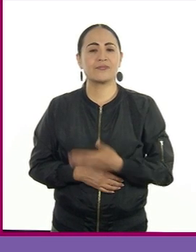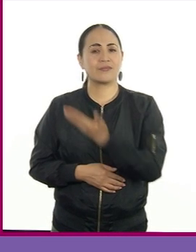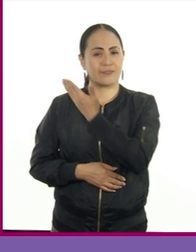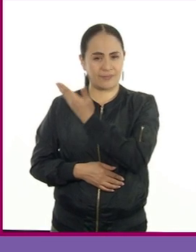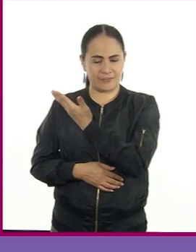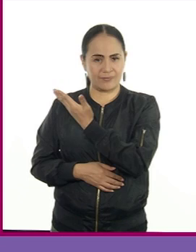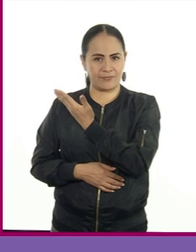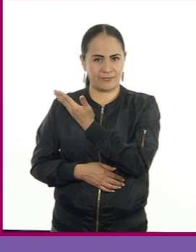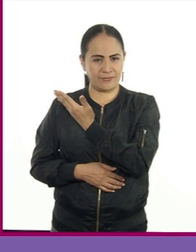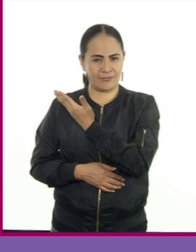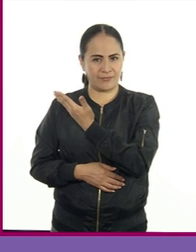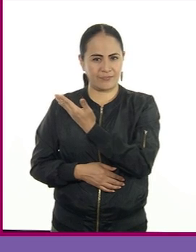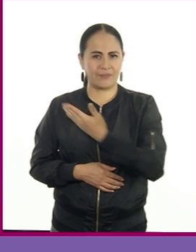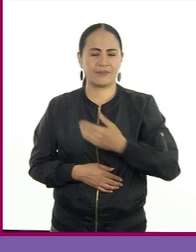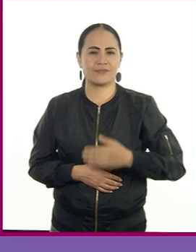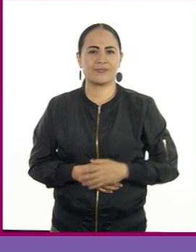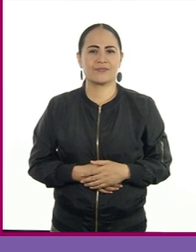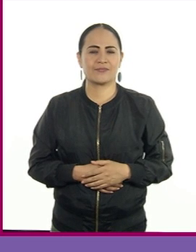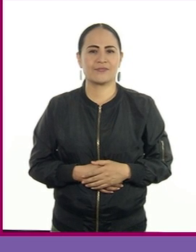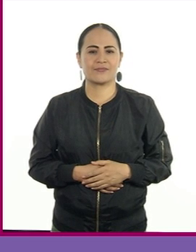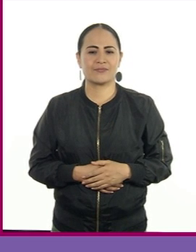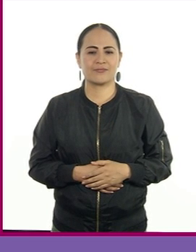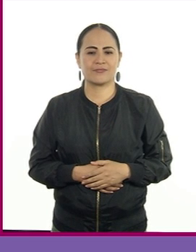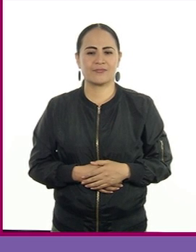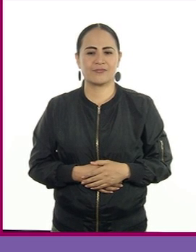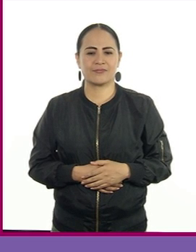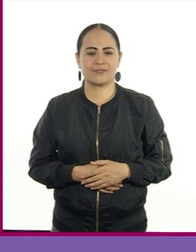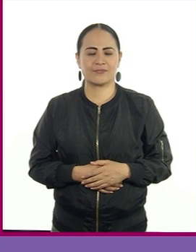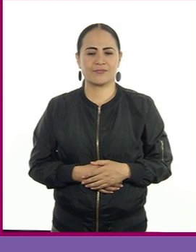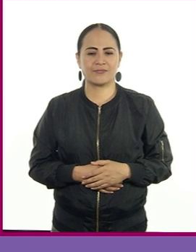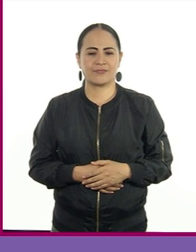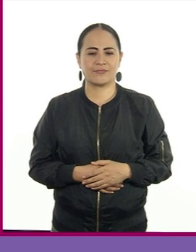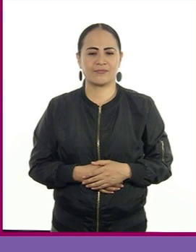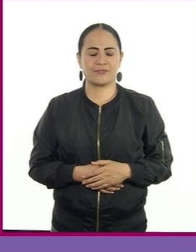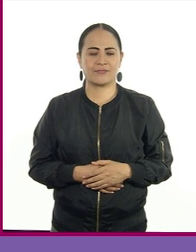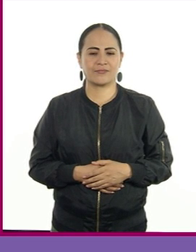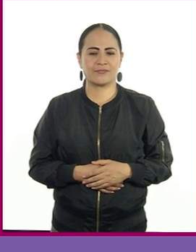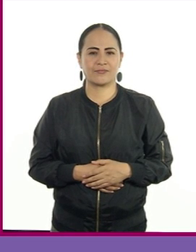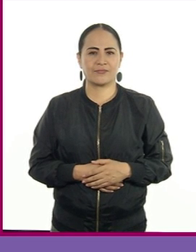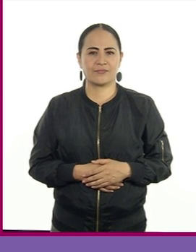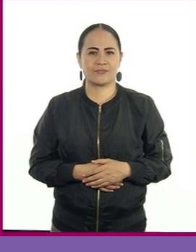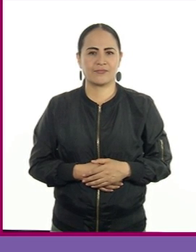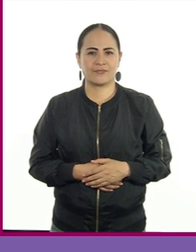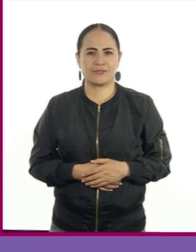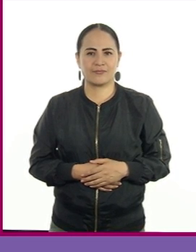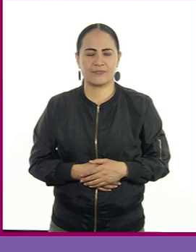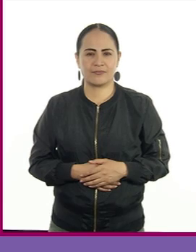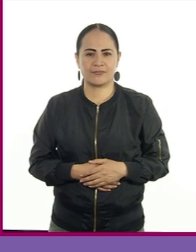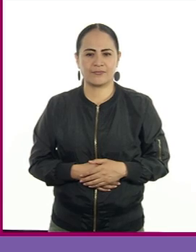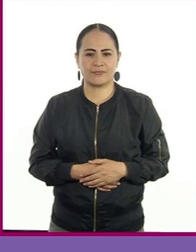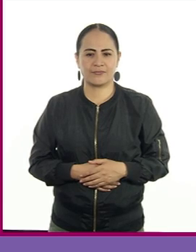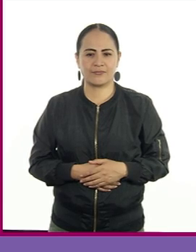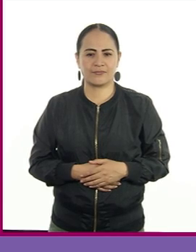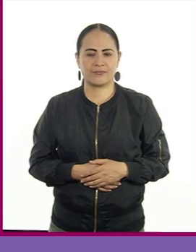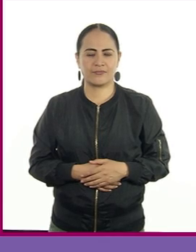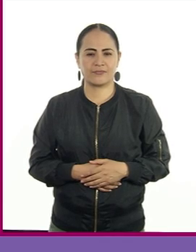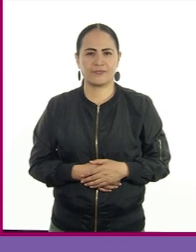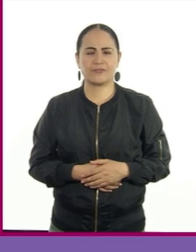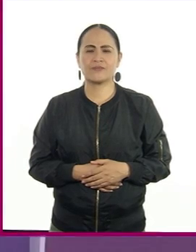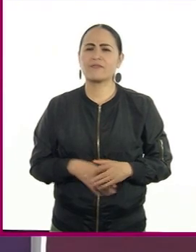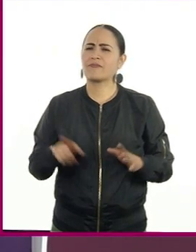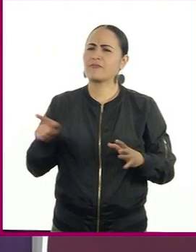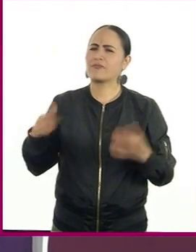programas educativos que promuevan el respeto a las diferencias y no discriminación.